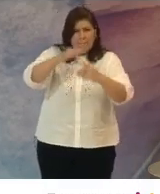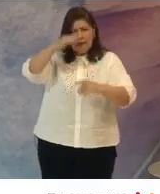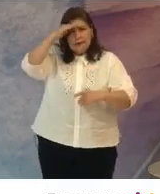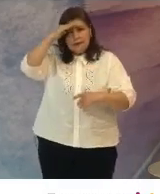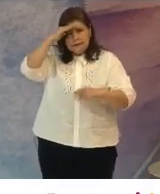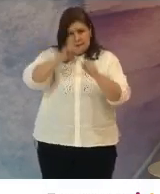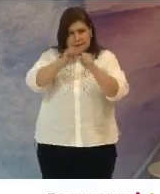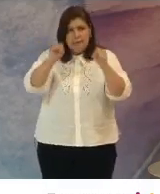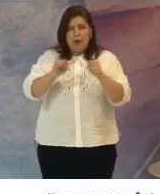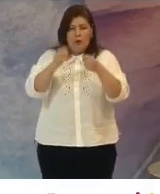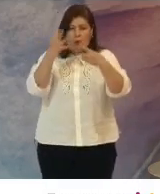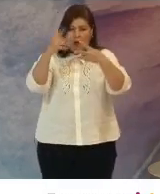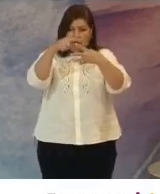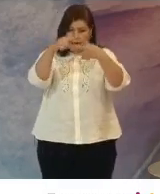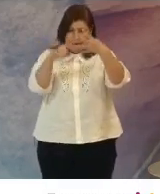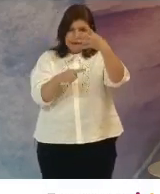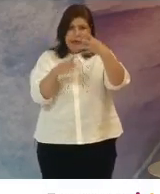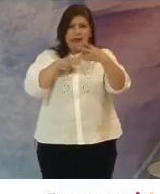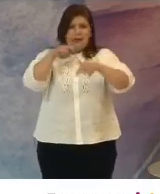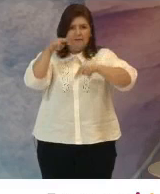estos cuatro niveles.